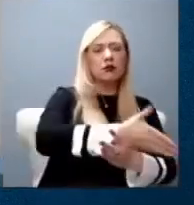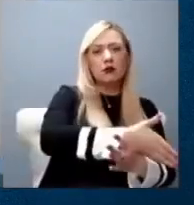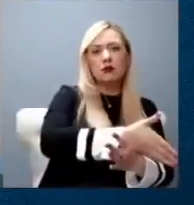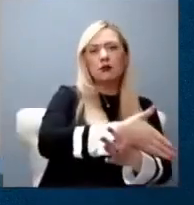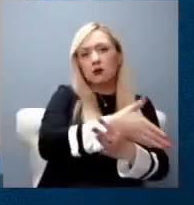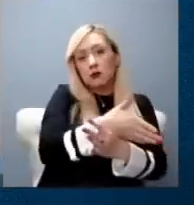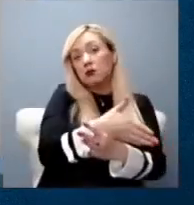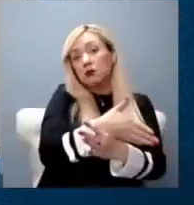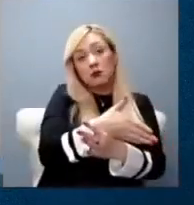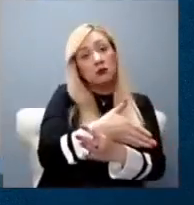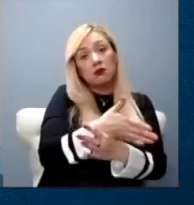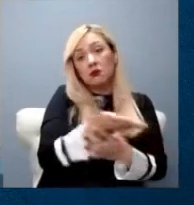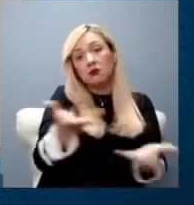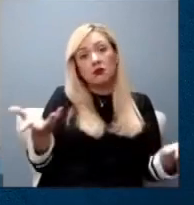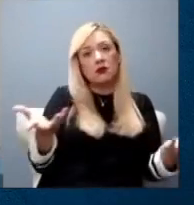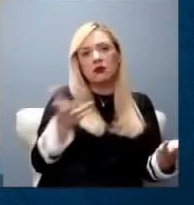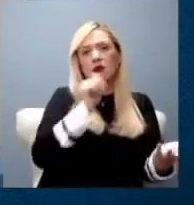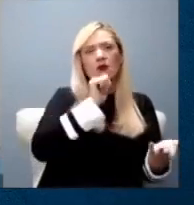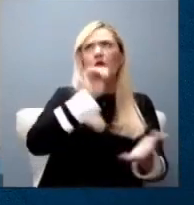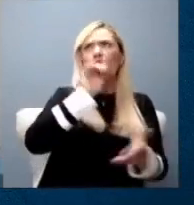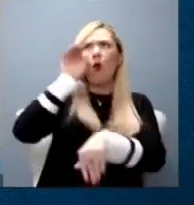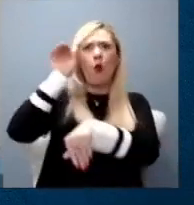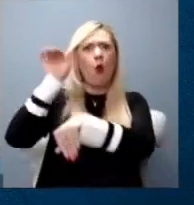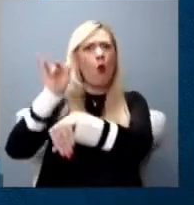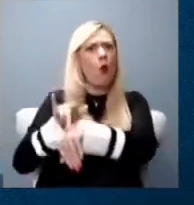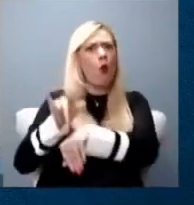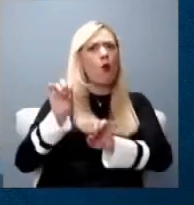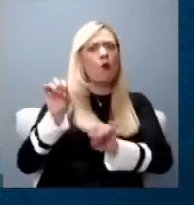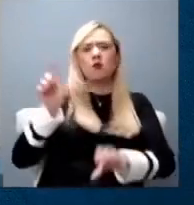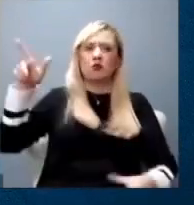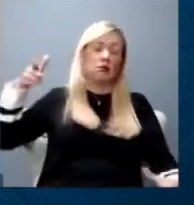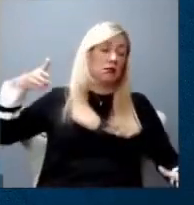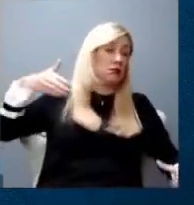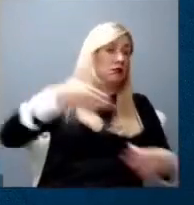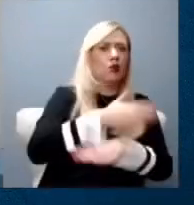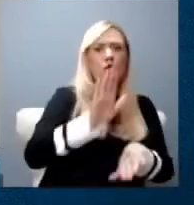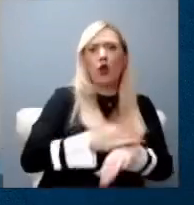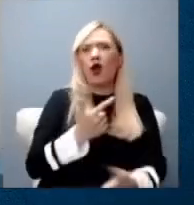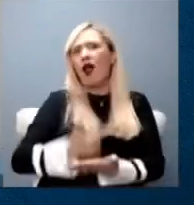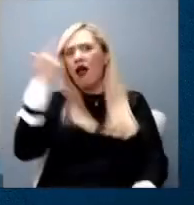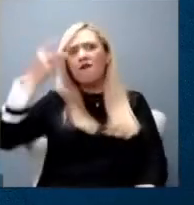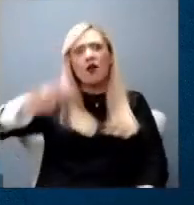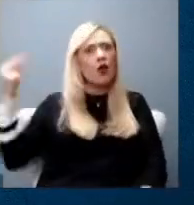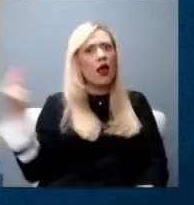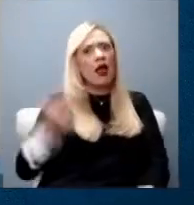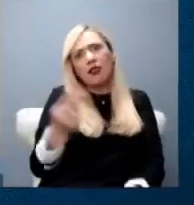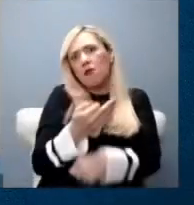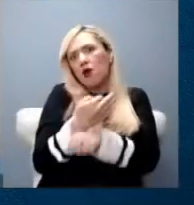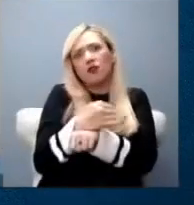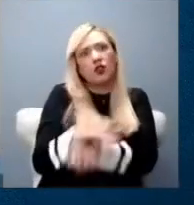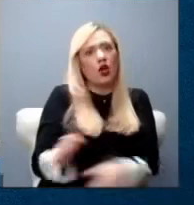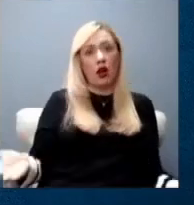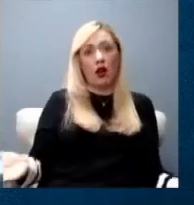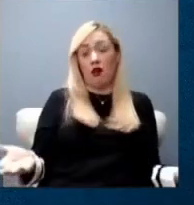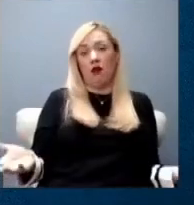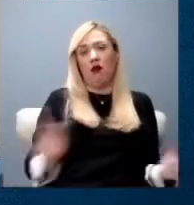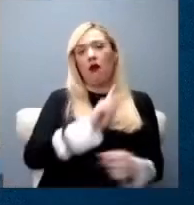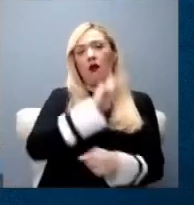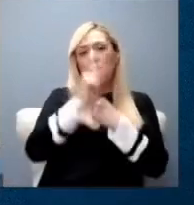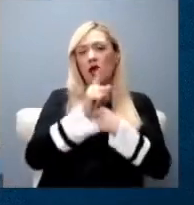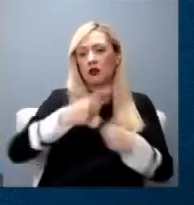agotado los mecanismos internos, ¿no? Y son situaciones de gravedad, son situaciones de urgencia que lamentablemente nuestros países